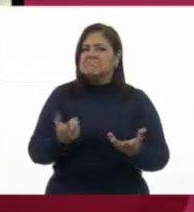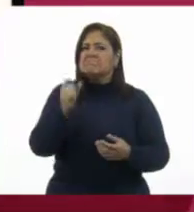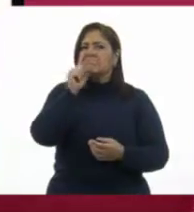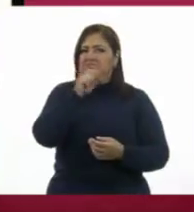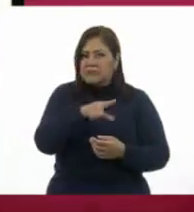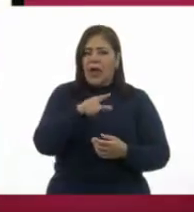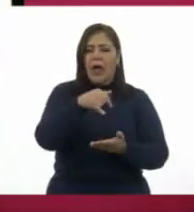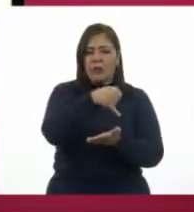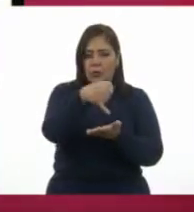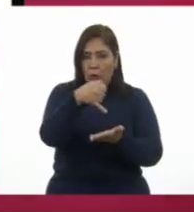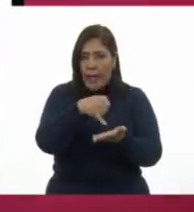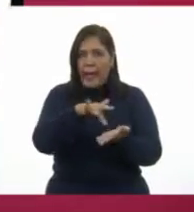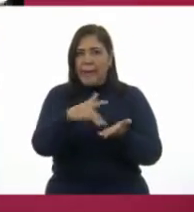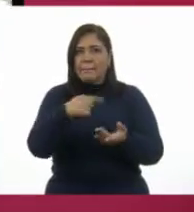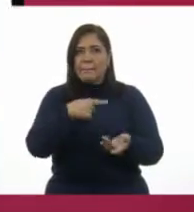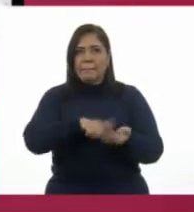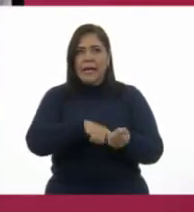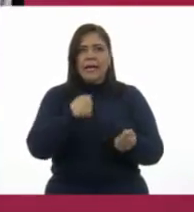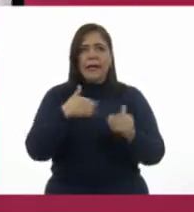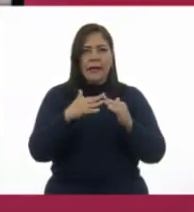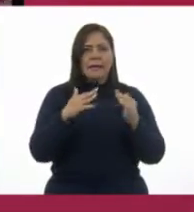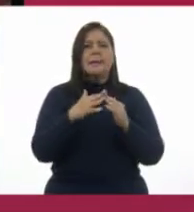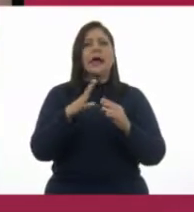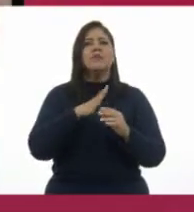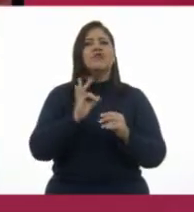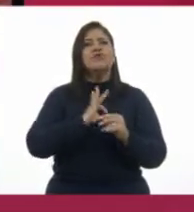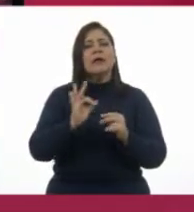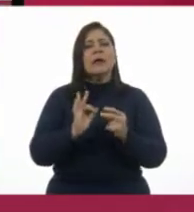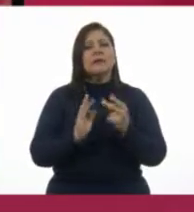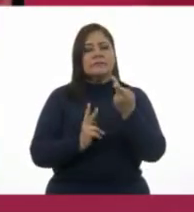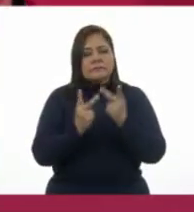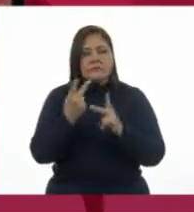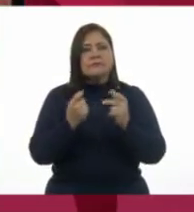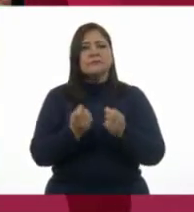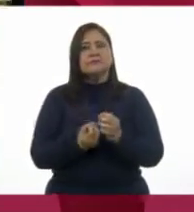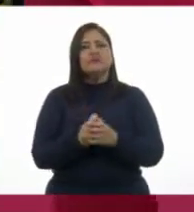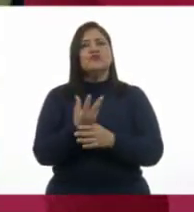También en mi huerto sembramos limones.